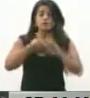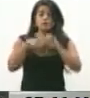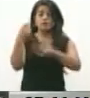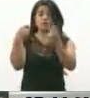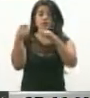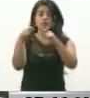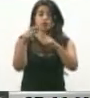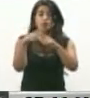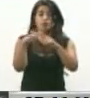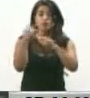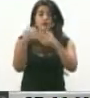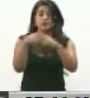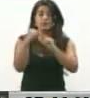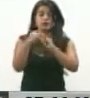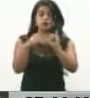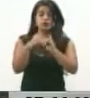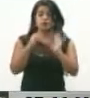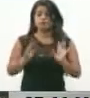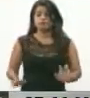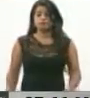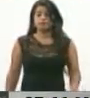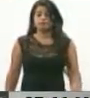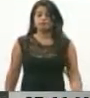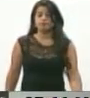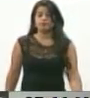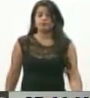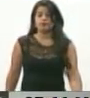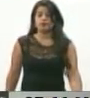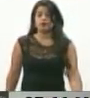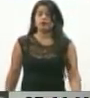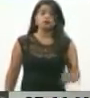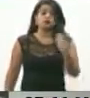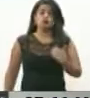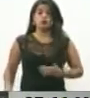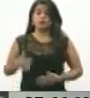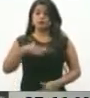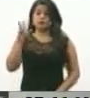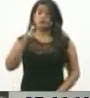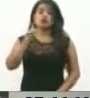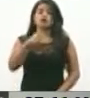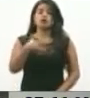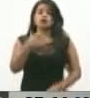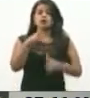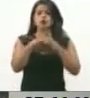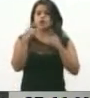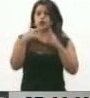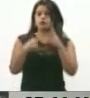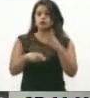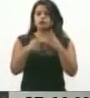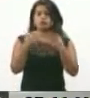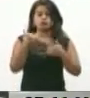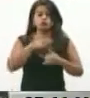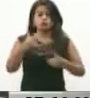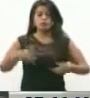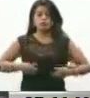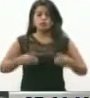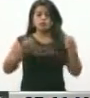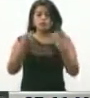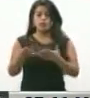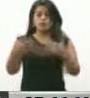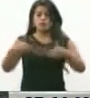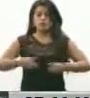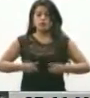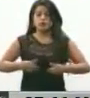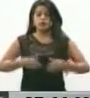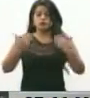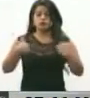a una transnacional. O sea, yo no quisiera, como venezolano, que los recursos que son puestos por nosotros, por todos nosotros, y yo